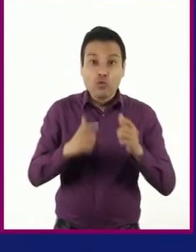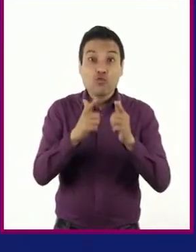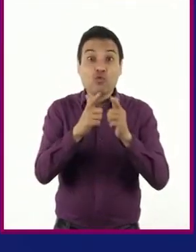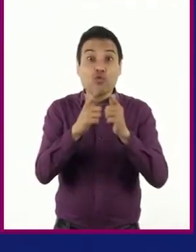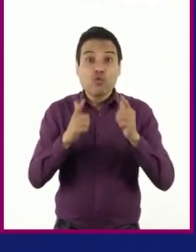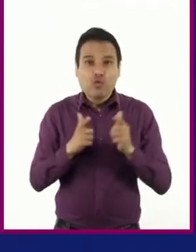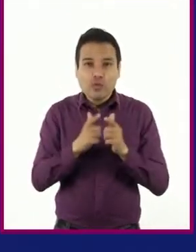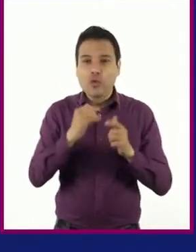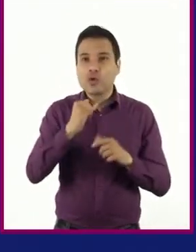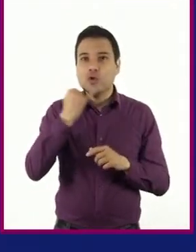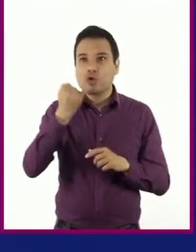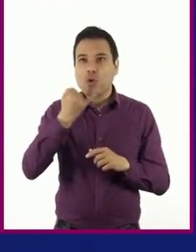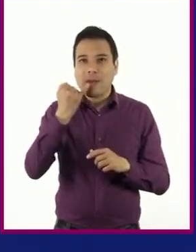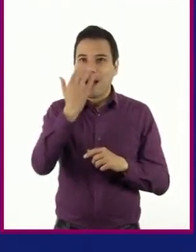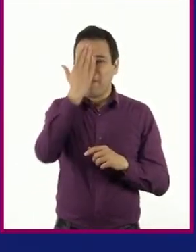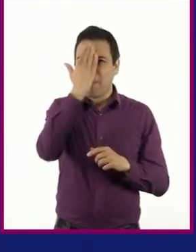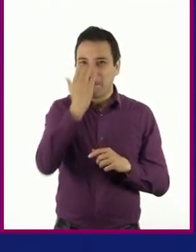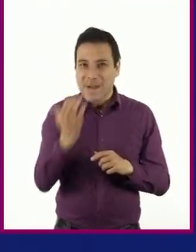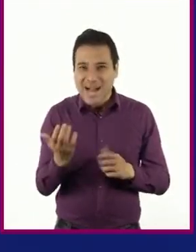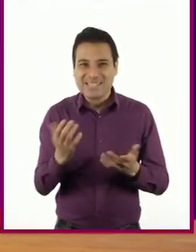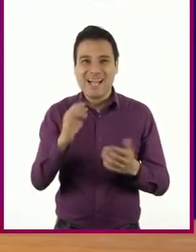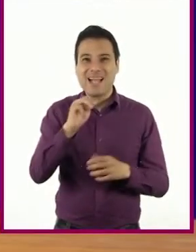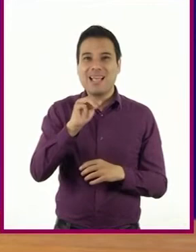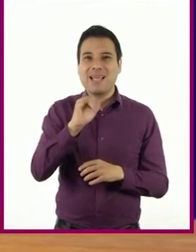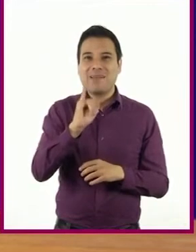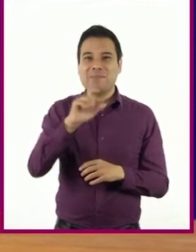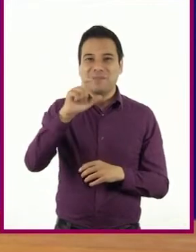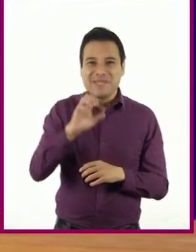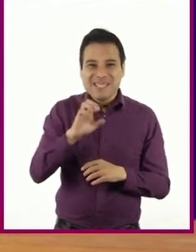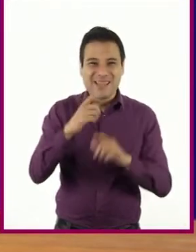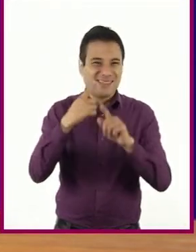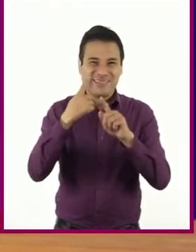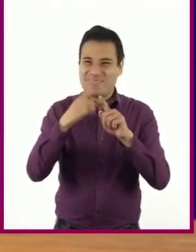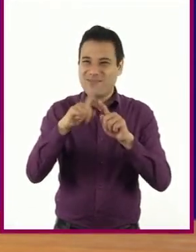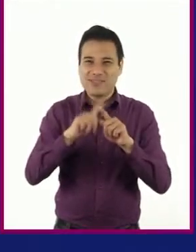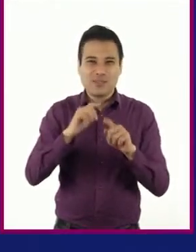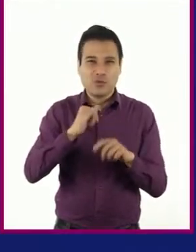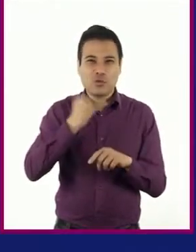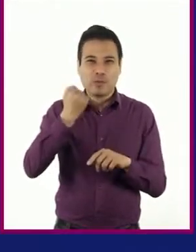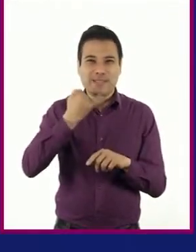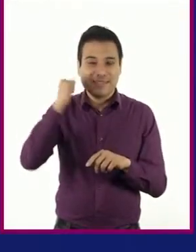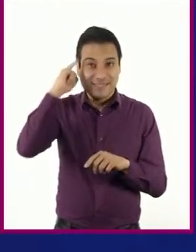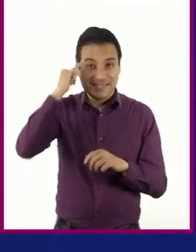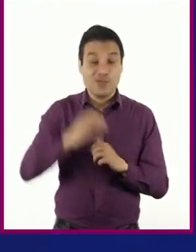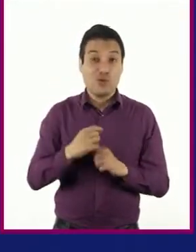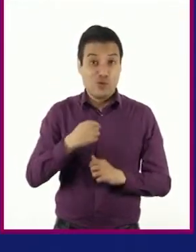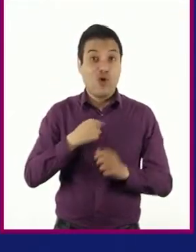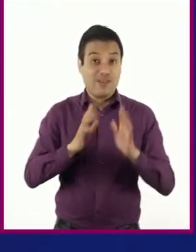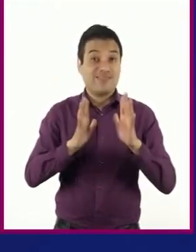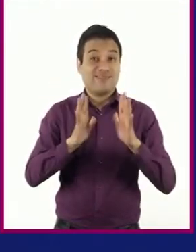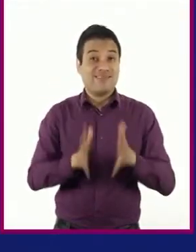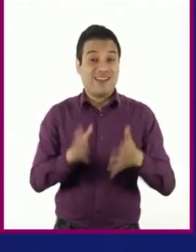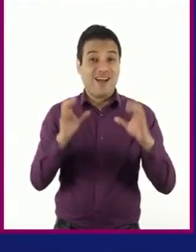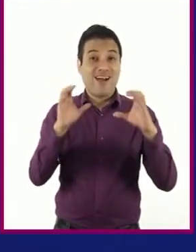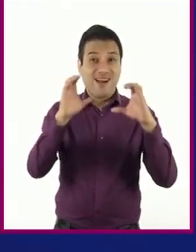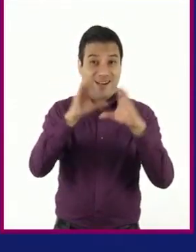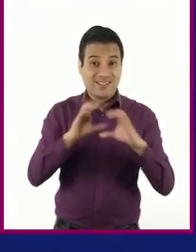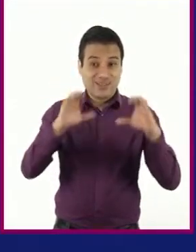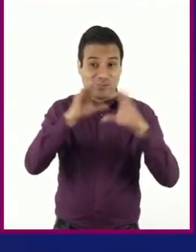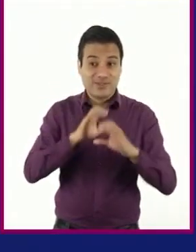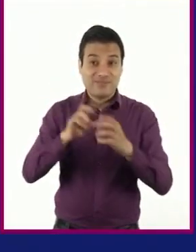en tzotzil, maya, mije. Me gustó mucho su propuesta e incluso ya descargué algunas de sus